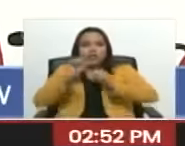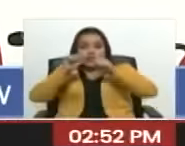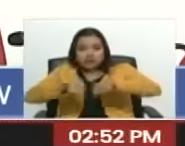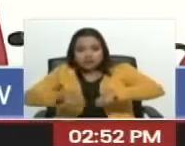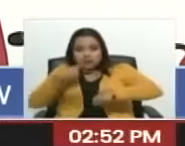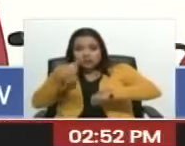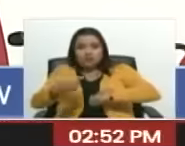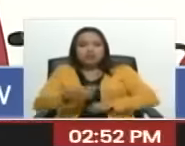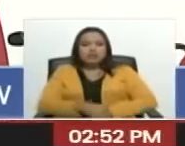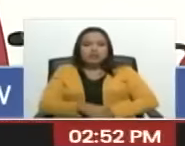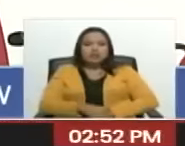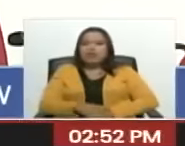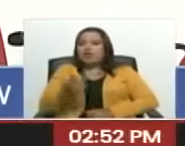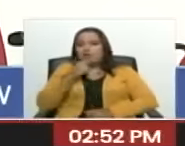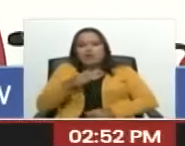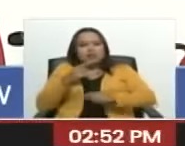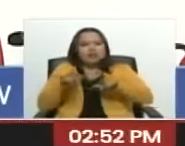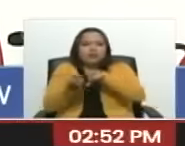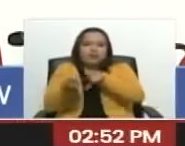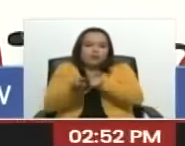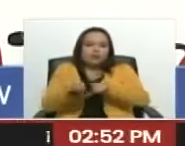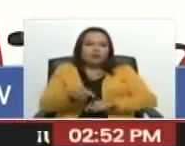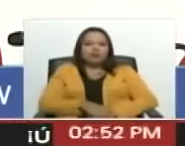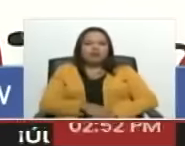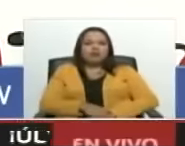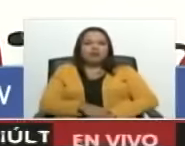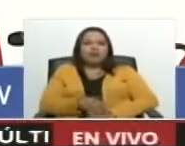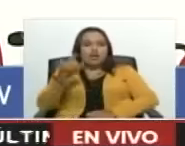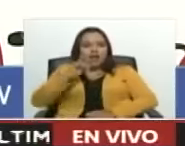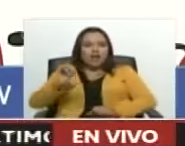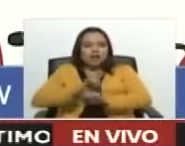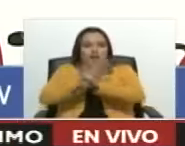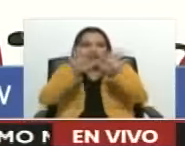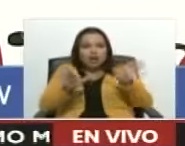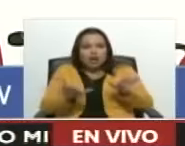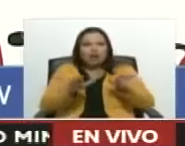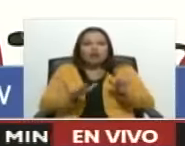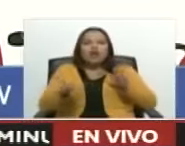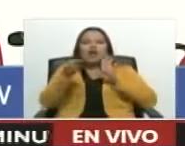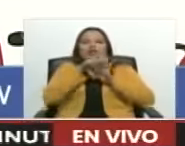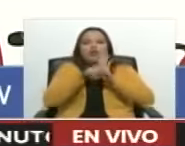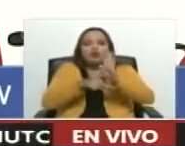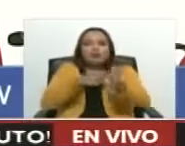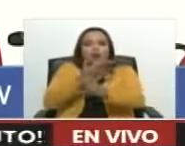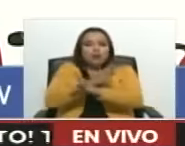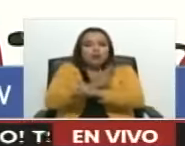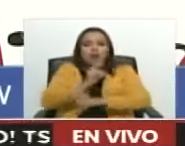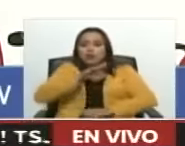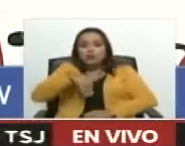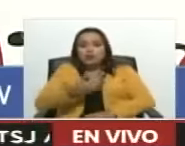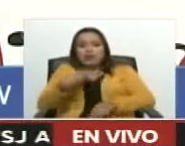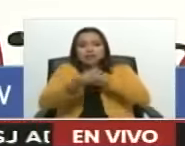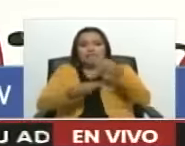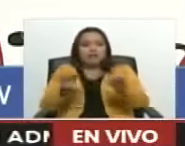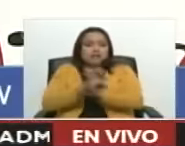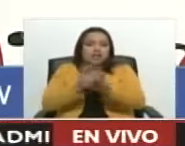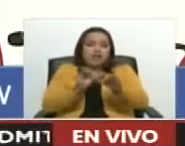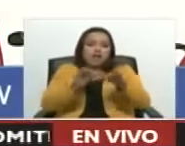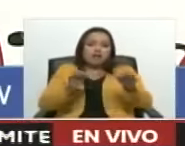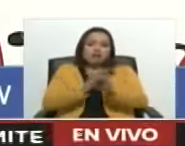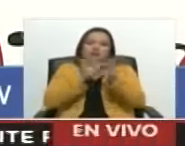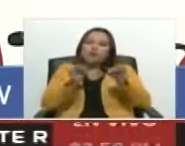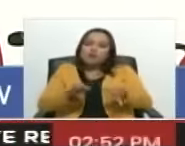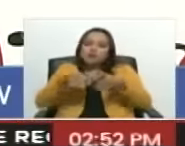Ginebra, no hay otro. No hay otro, pues establecen, están las reglas claras de juego. Nada puede hacerse